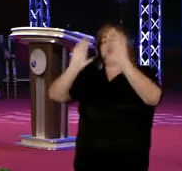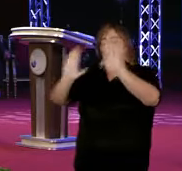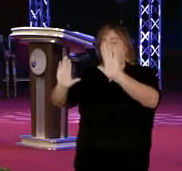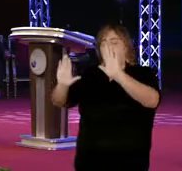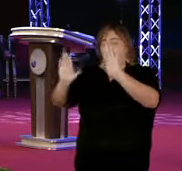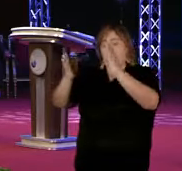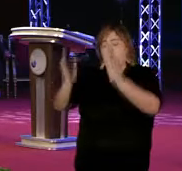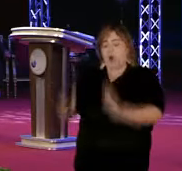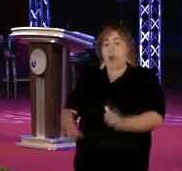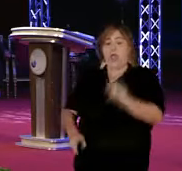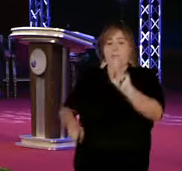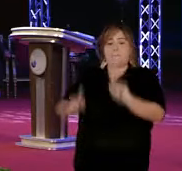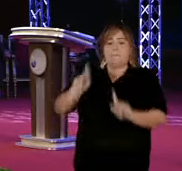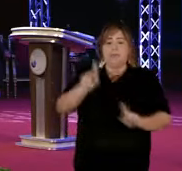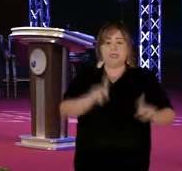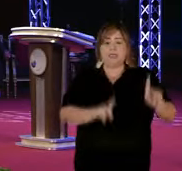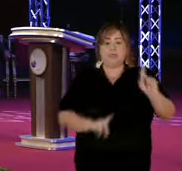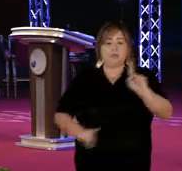En tu casa.